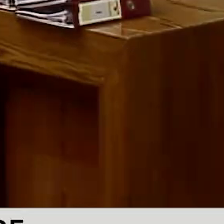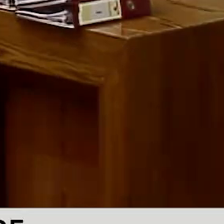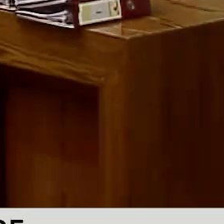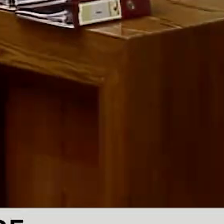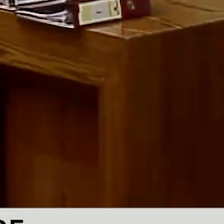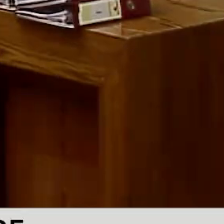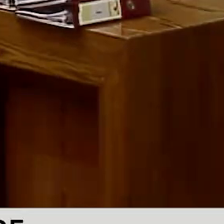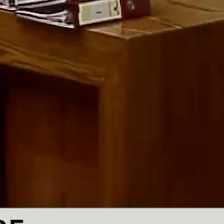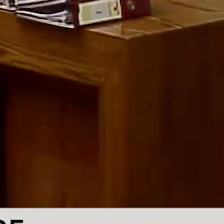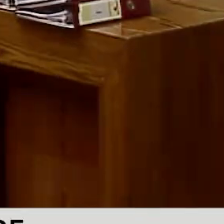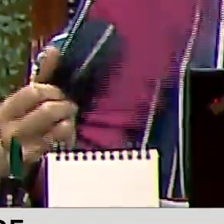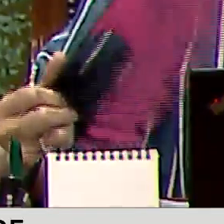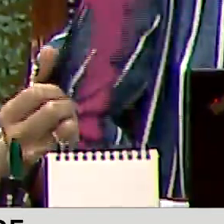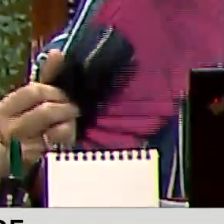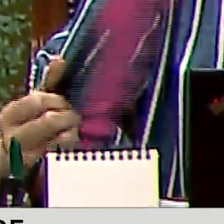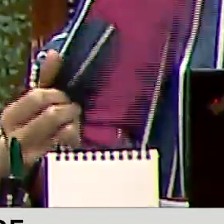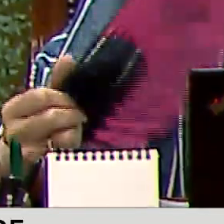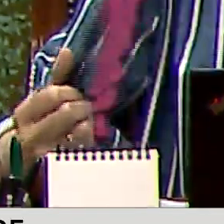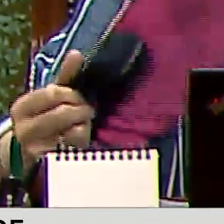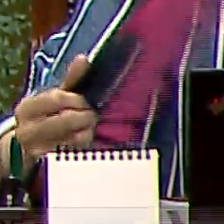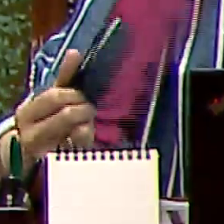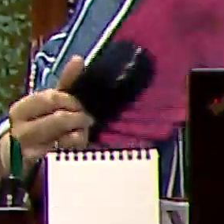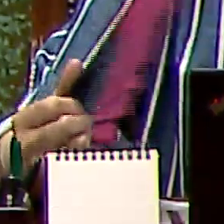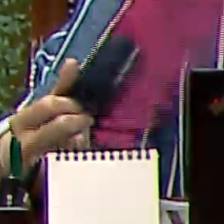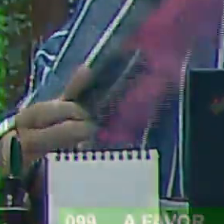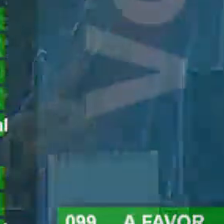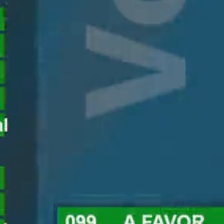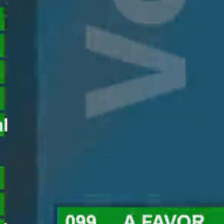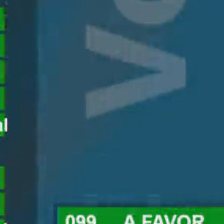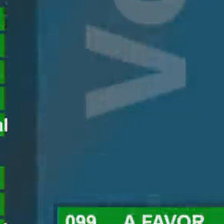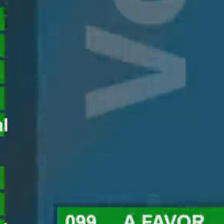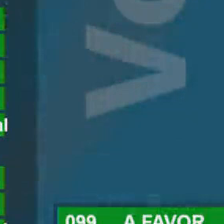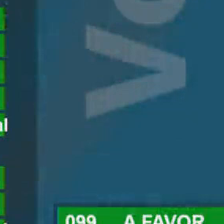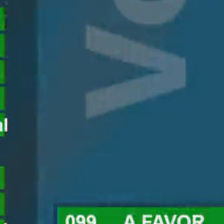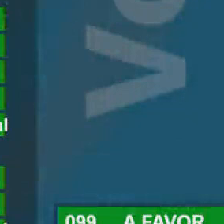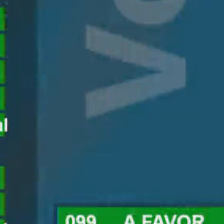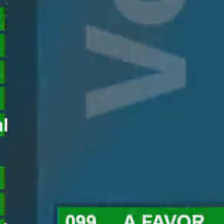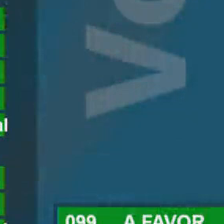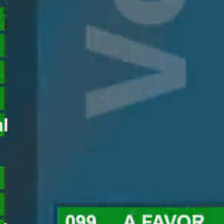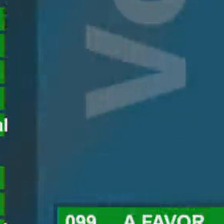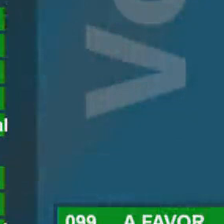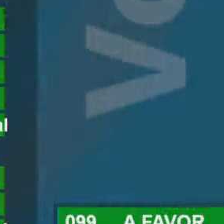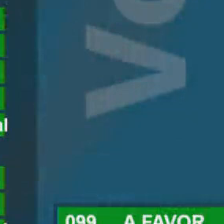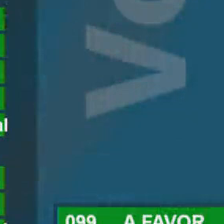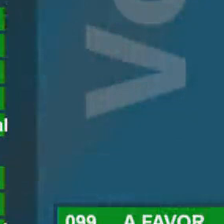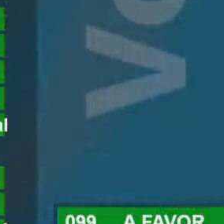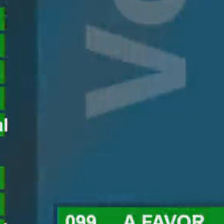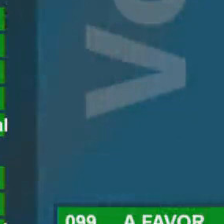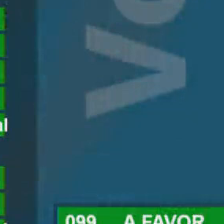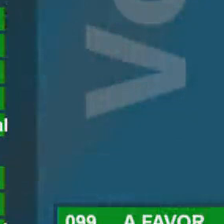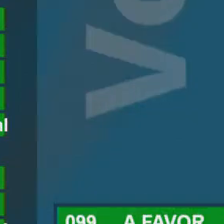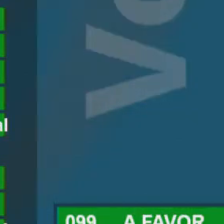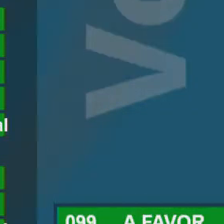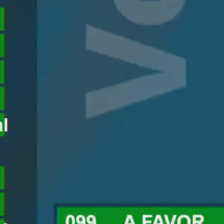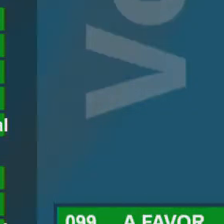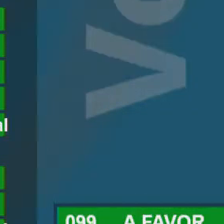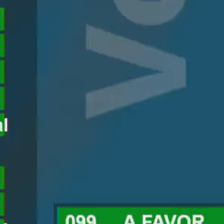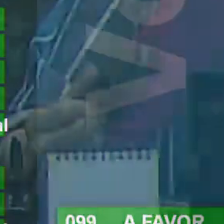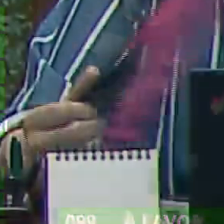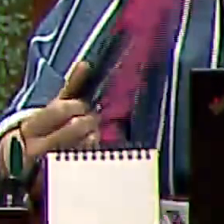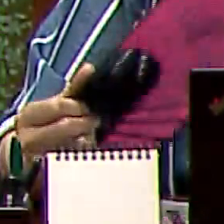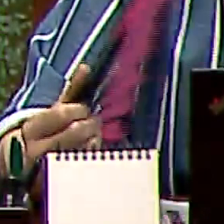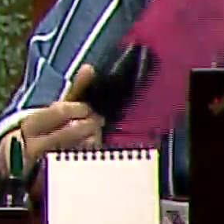lon resultado de la votación por la afirmativa 99 votos 33 en contra cu abstenciones